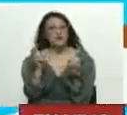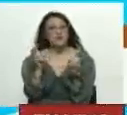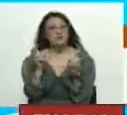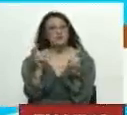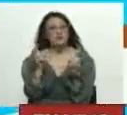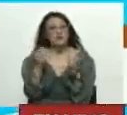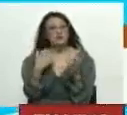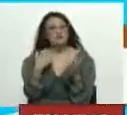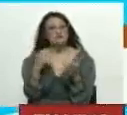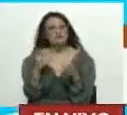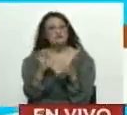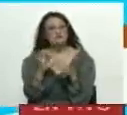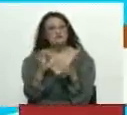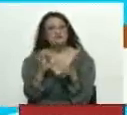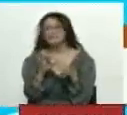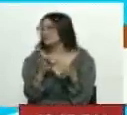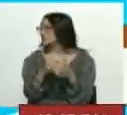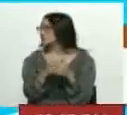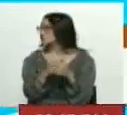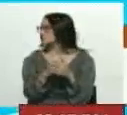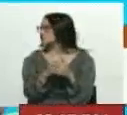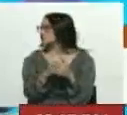Guevara que está por allá